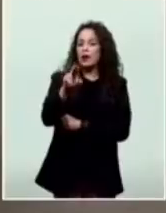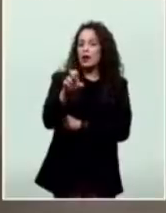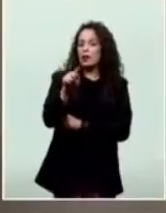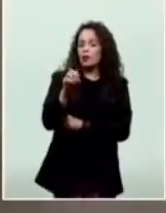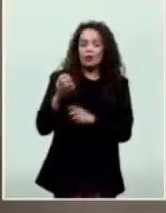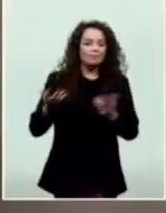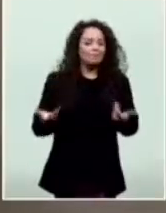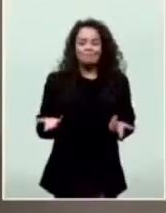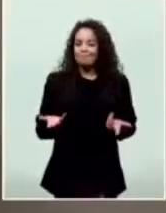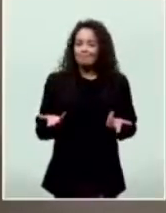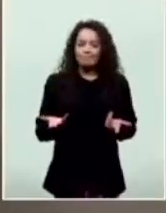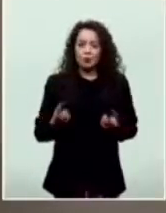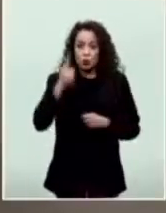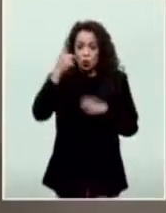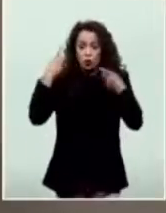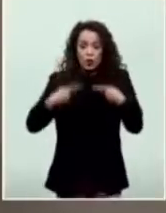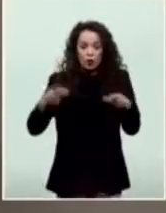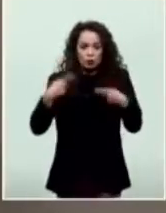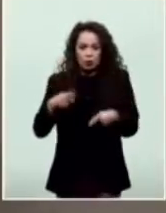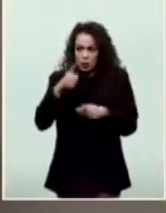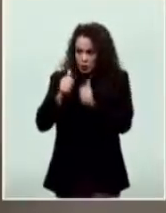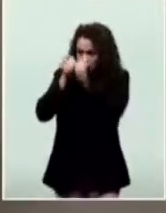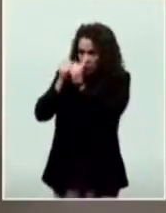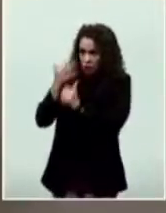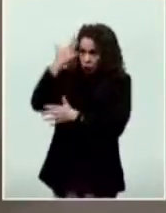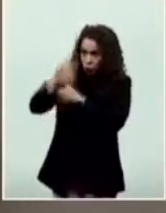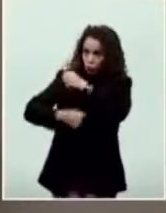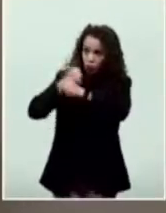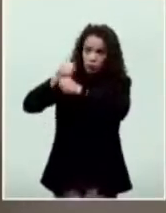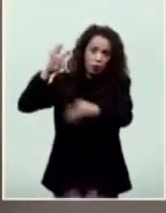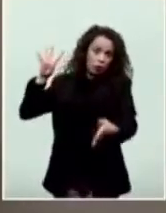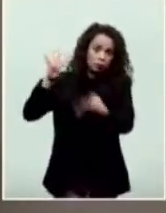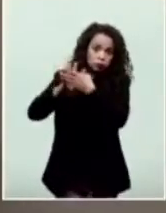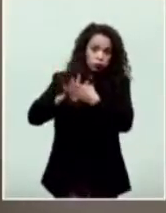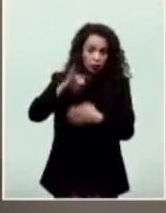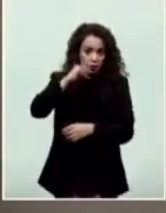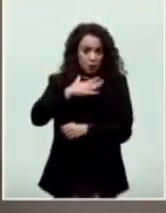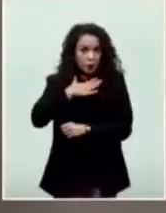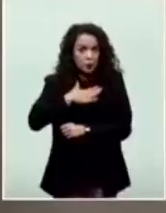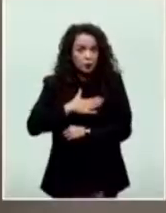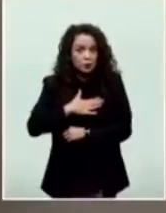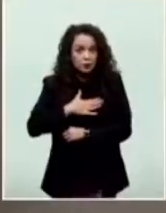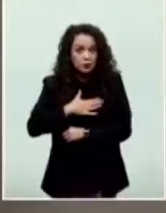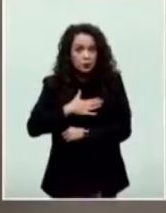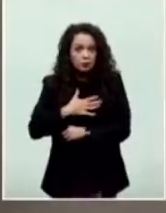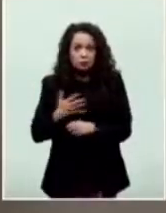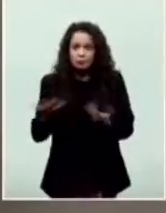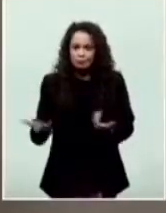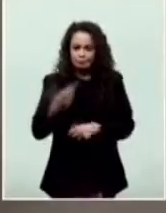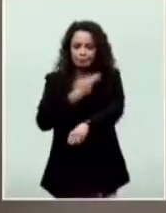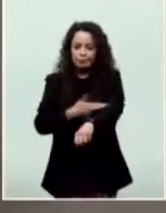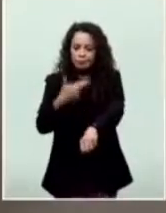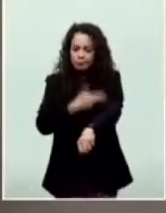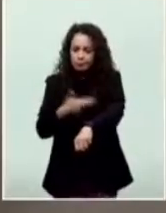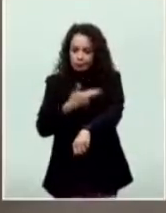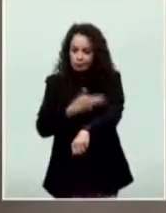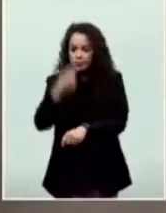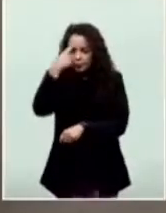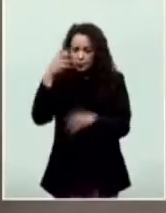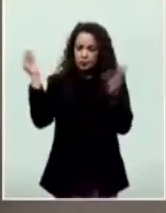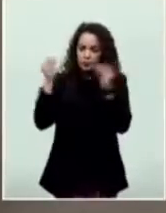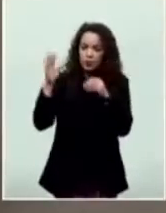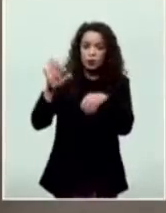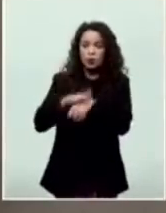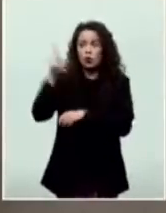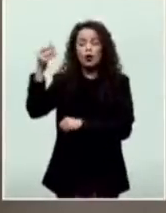se pueda quedar 50 años en prisión, quizás en un proceso desaseado porque el abogado no promovió el